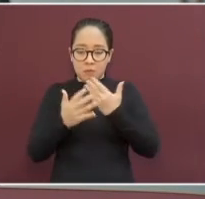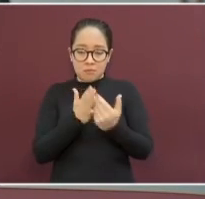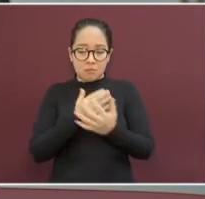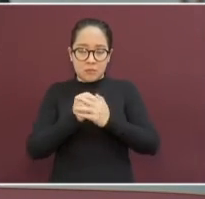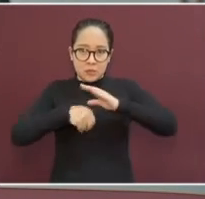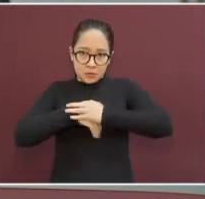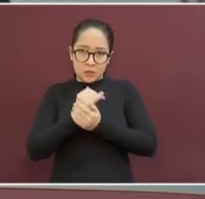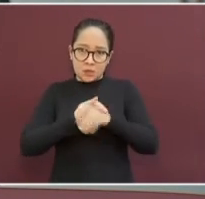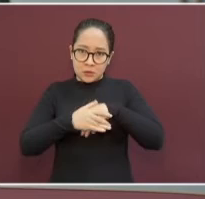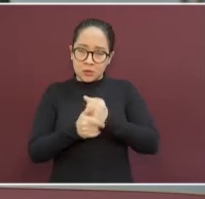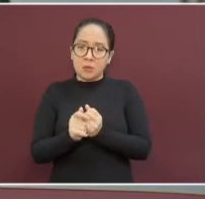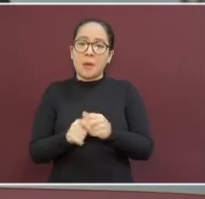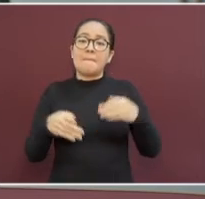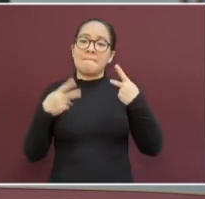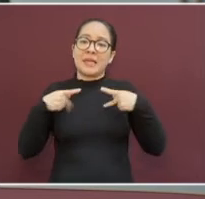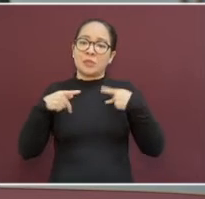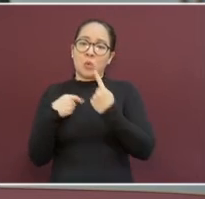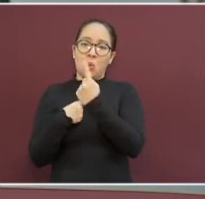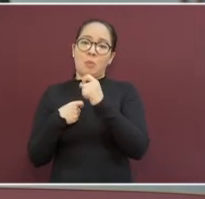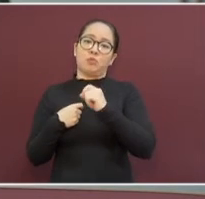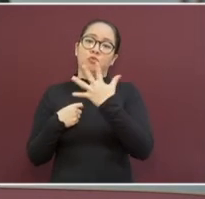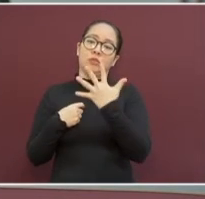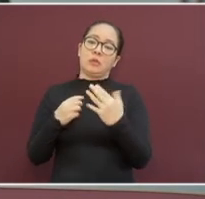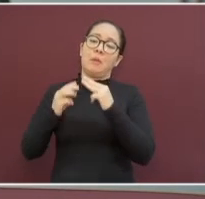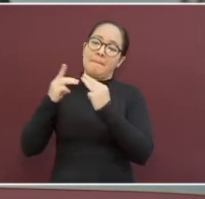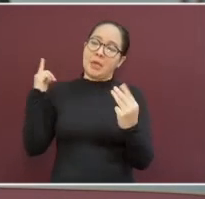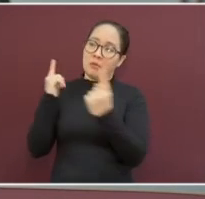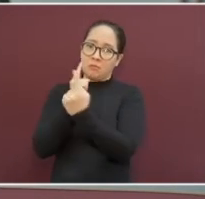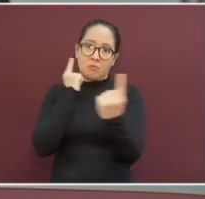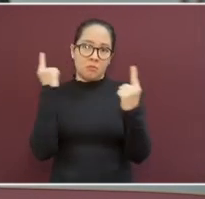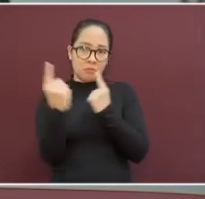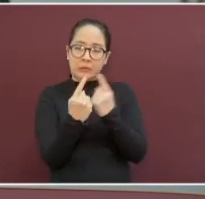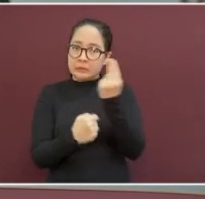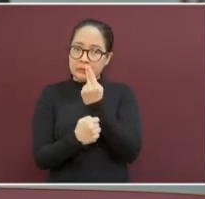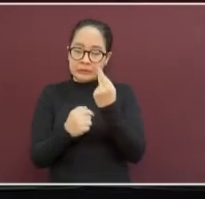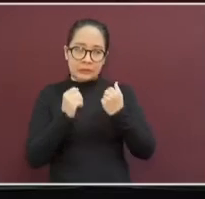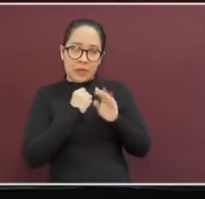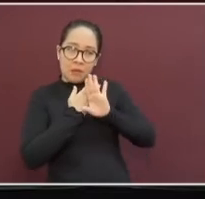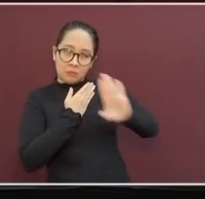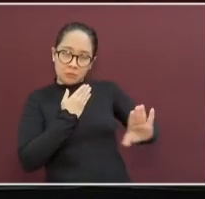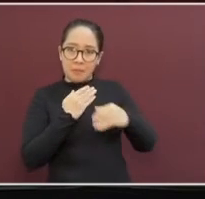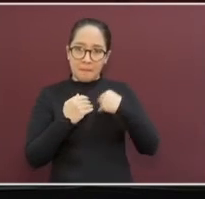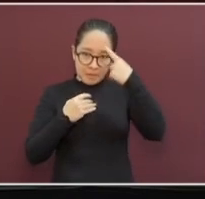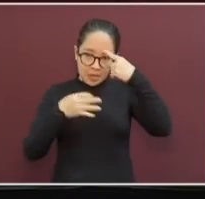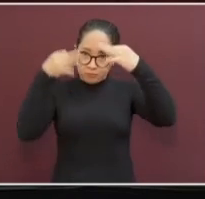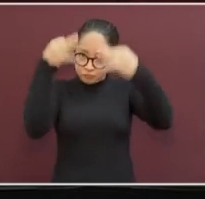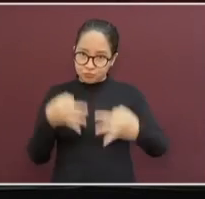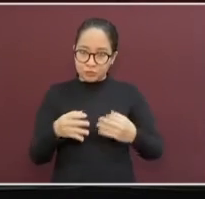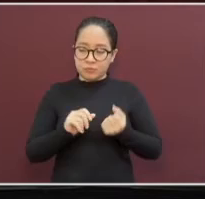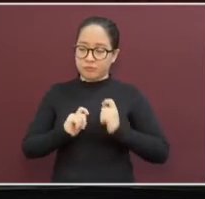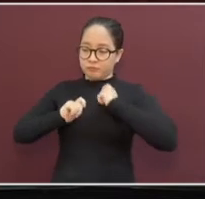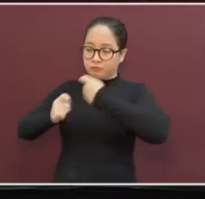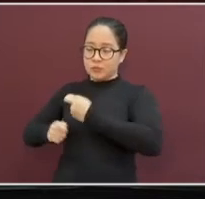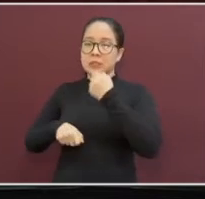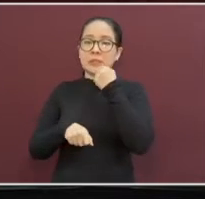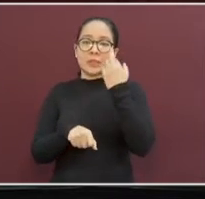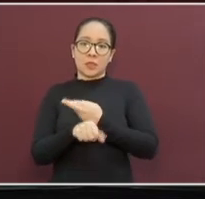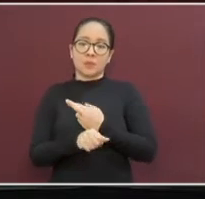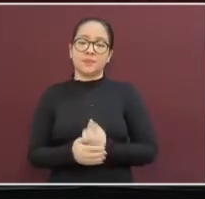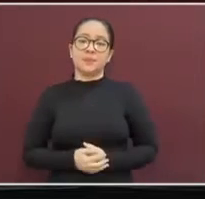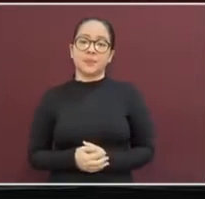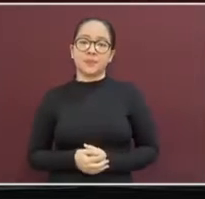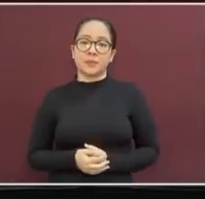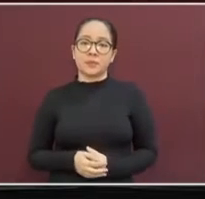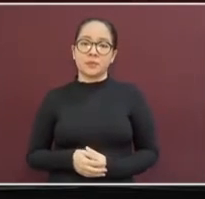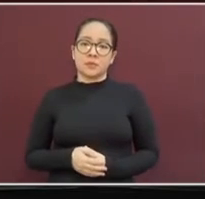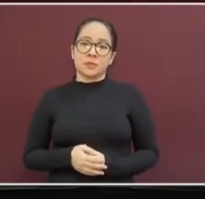forma de disminuir estas enfermedades es previniendo las correctamente regreso a la voz al doctor ramos álvaro muchas